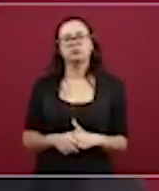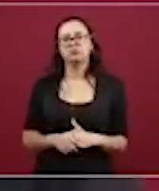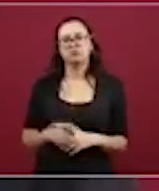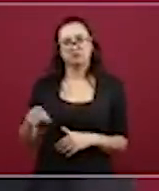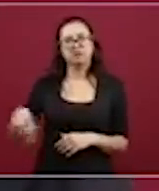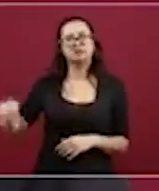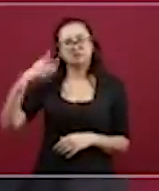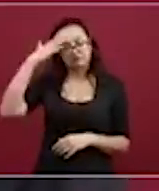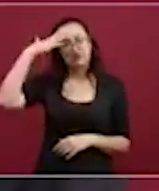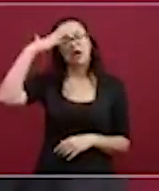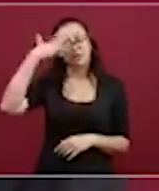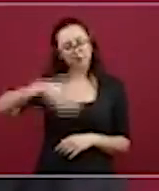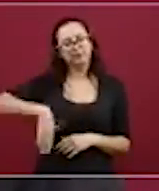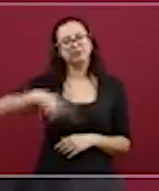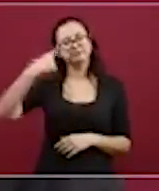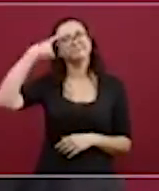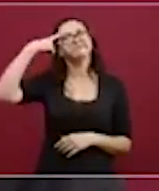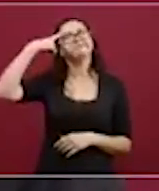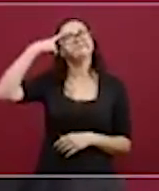conscientes.